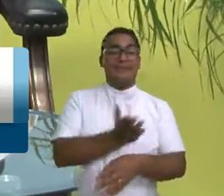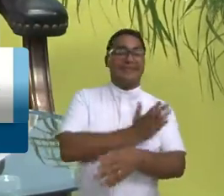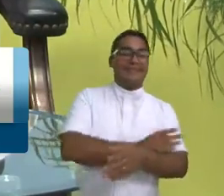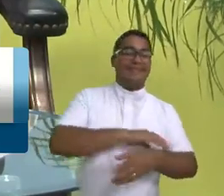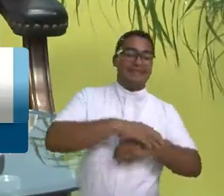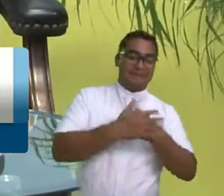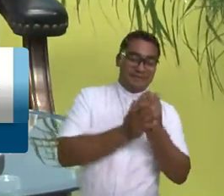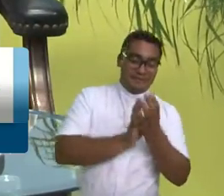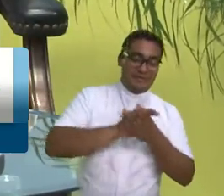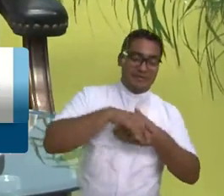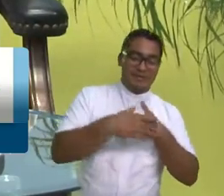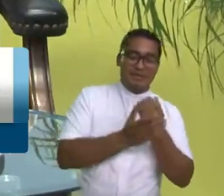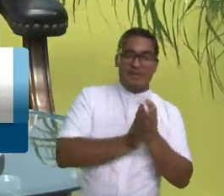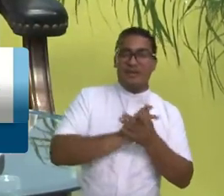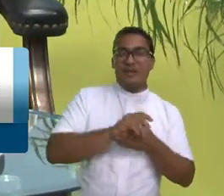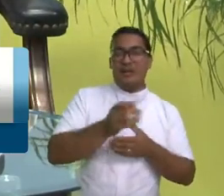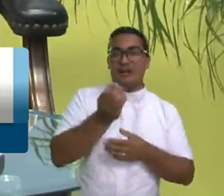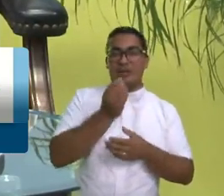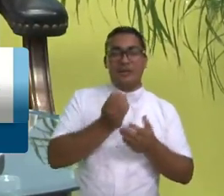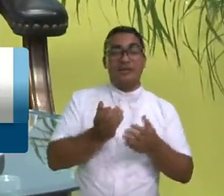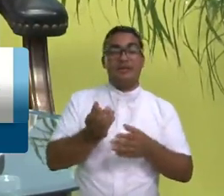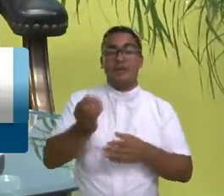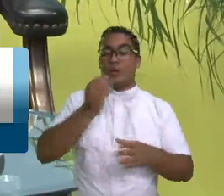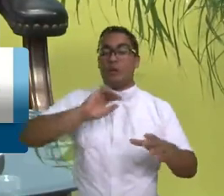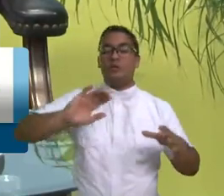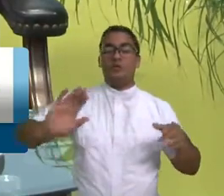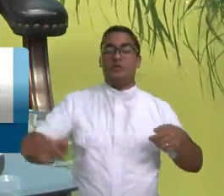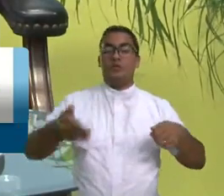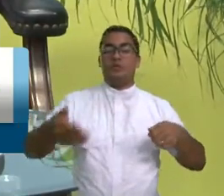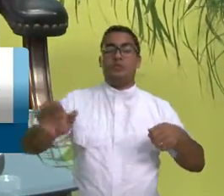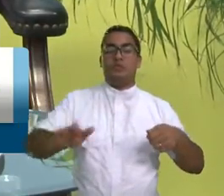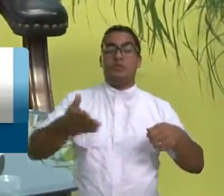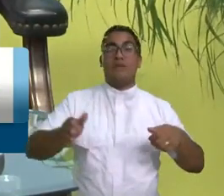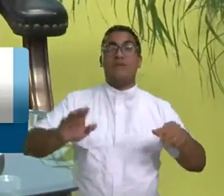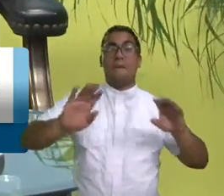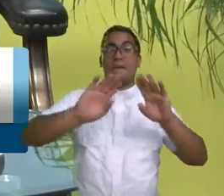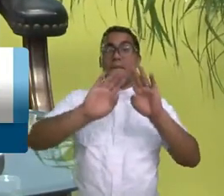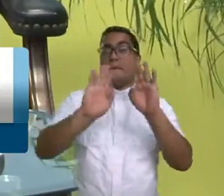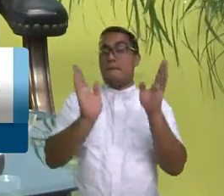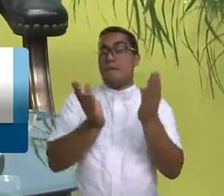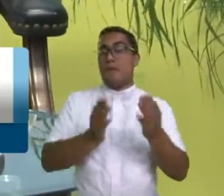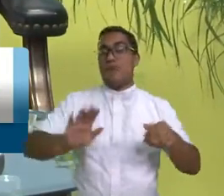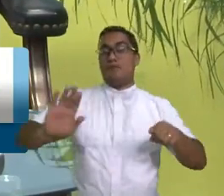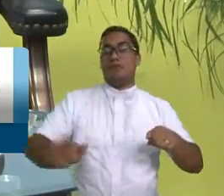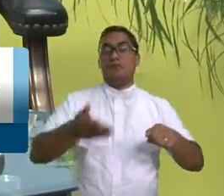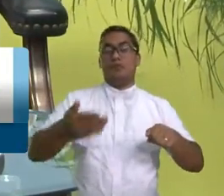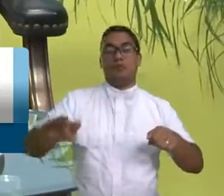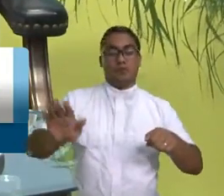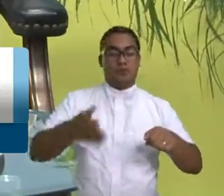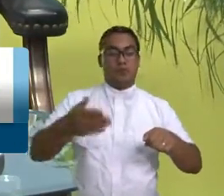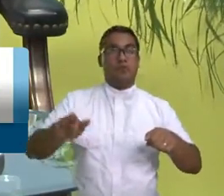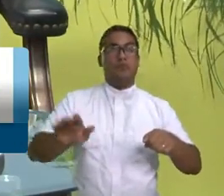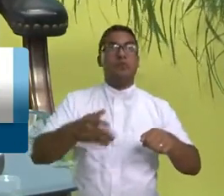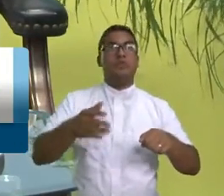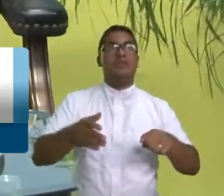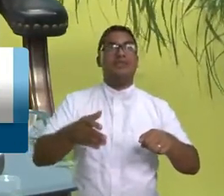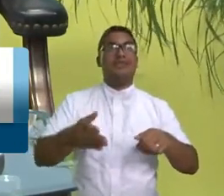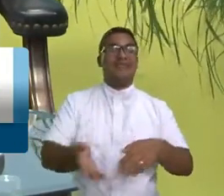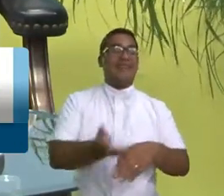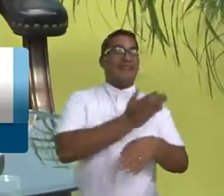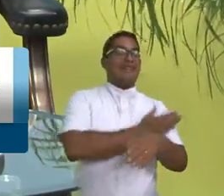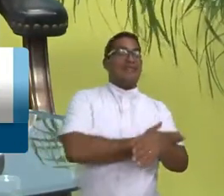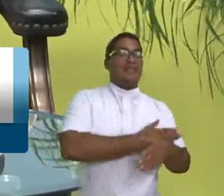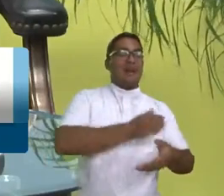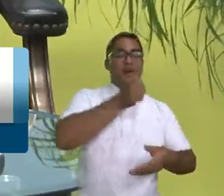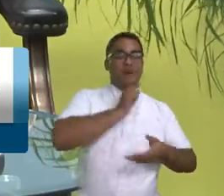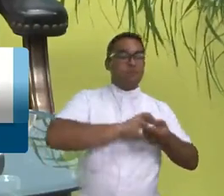vamos a manipular alimentos, la señora generalmente, que es la que nos cocina la comidita, o la persona que va a